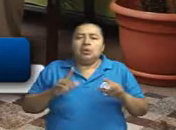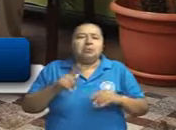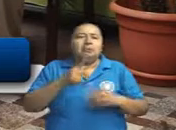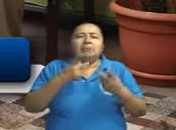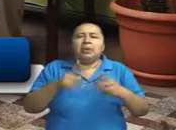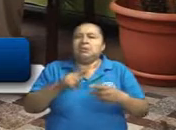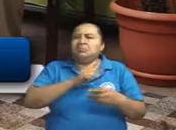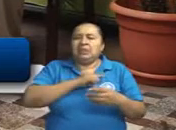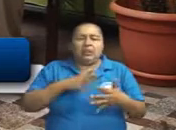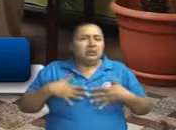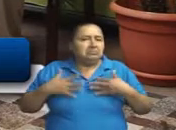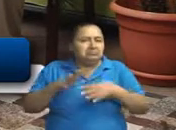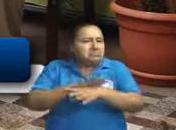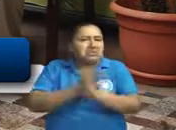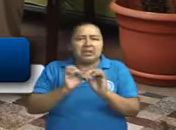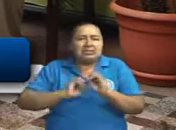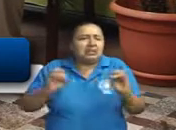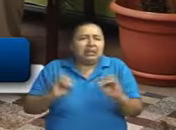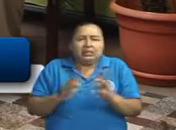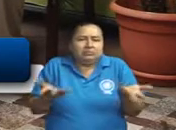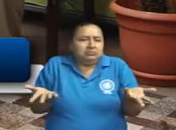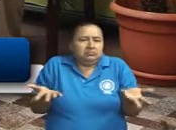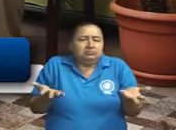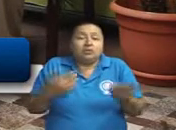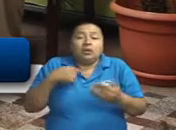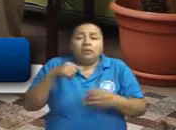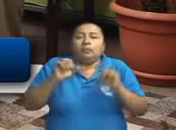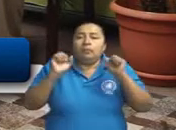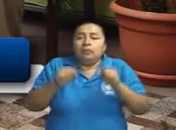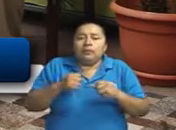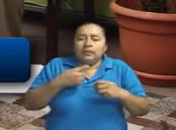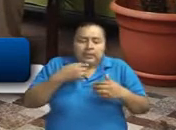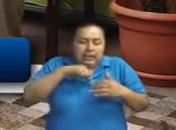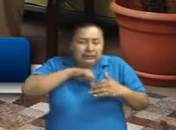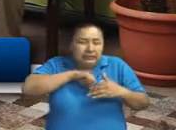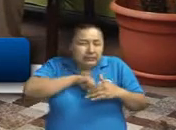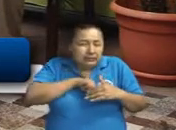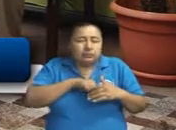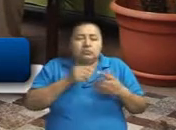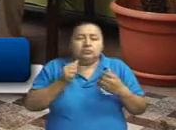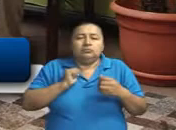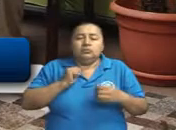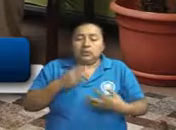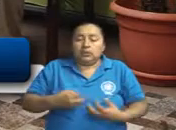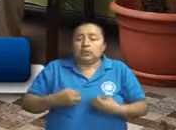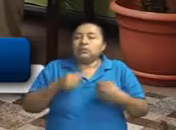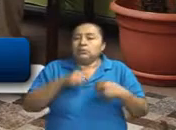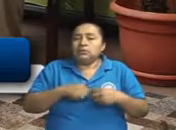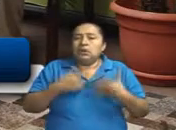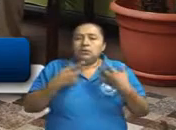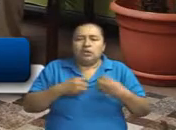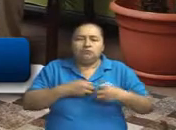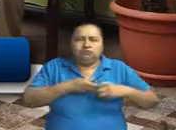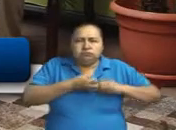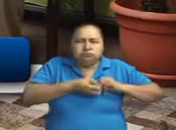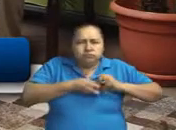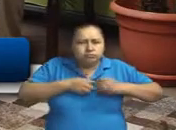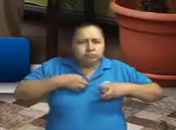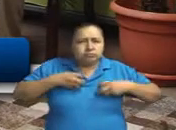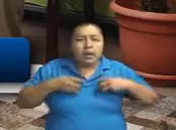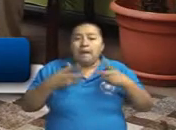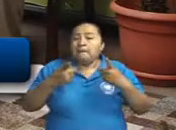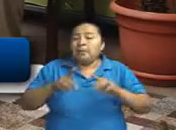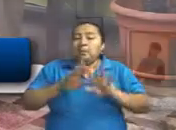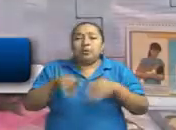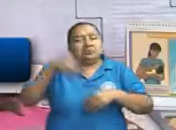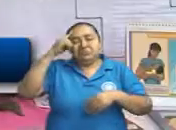ningún malestar, ¿sí? Ningún síntoma. Puede andar oculto ese cáncer, ya desarrollándose, sin darse cuenta